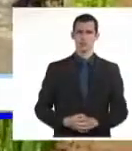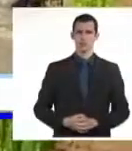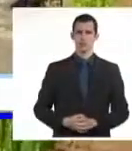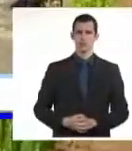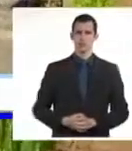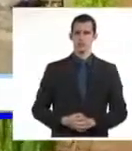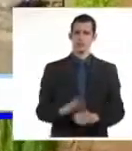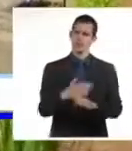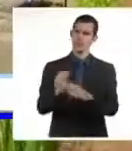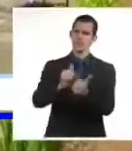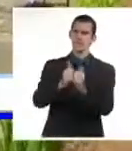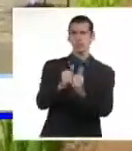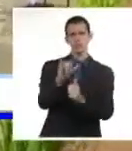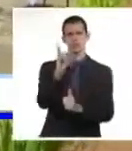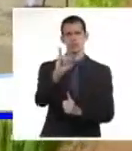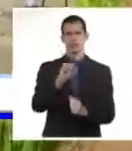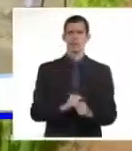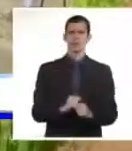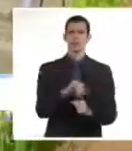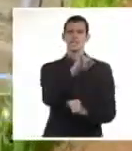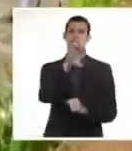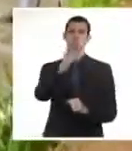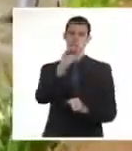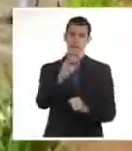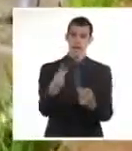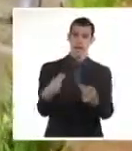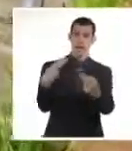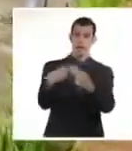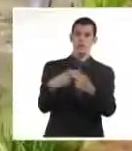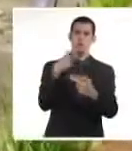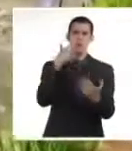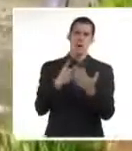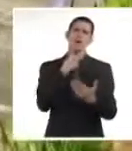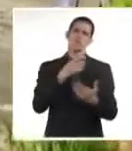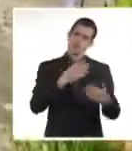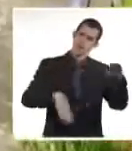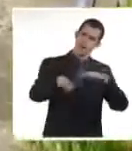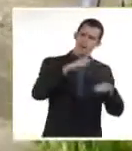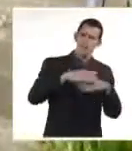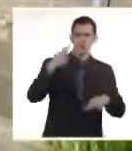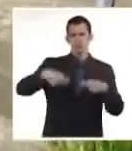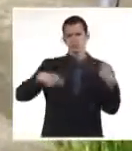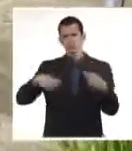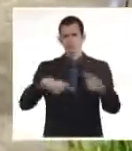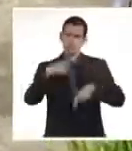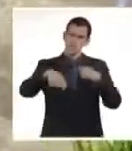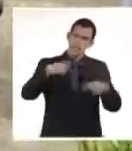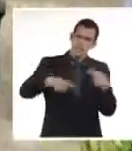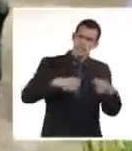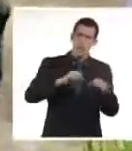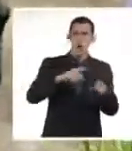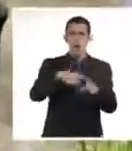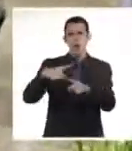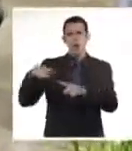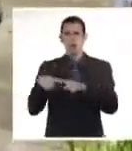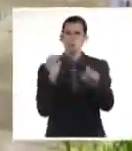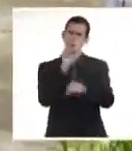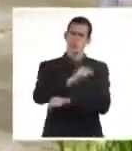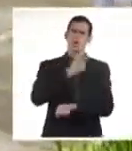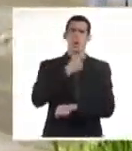y 60 de las 67 pruebas convocadas en natación atletismo baloncesto ciclismo fútbol y el acto de abanderamiento